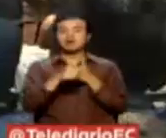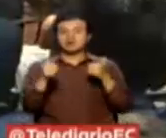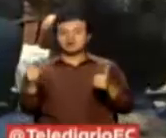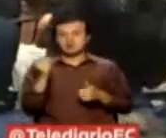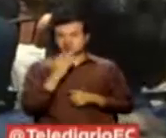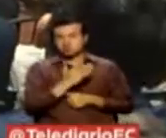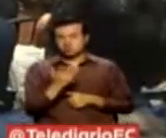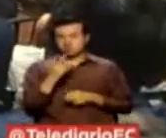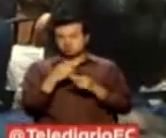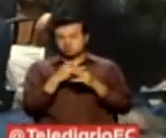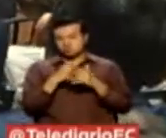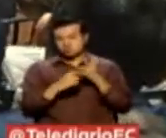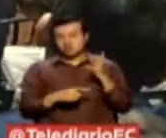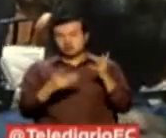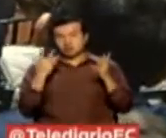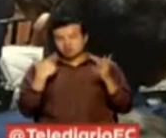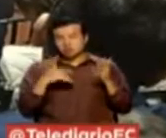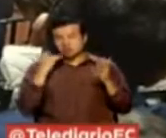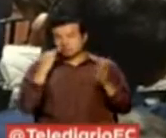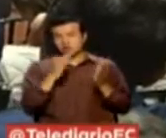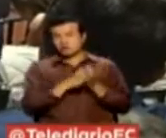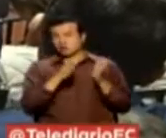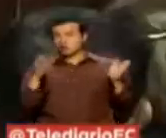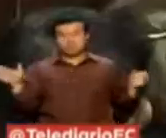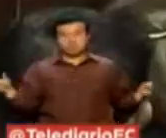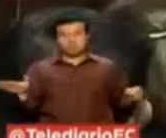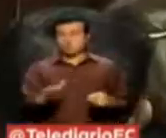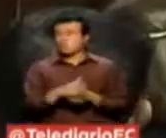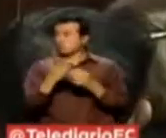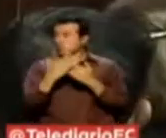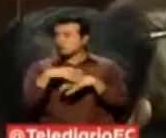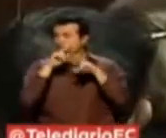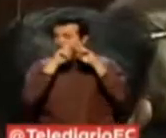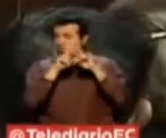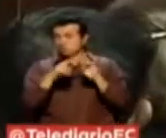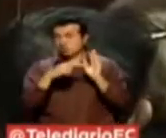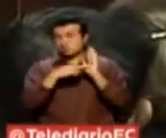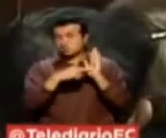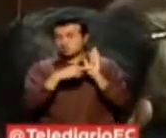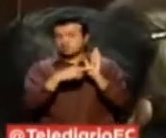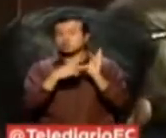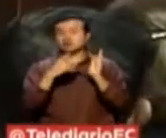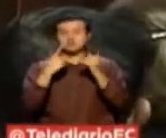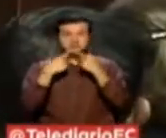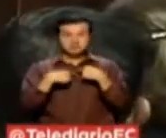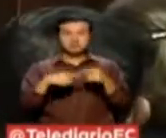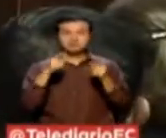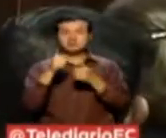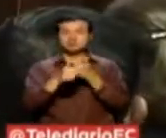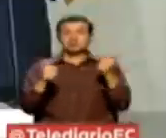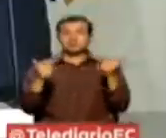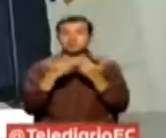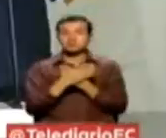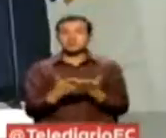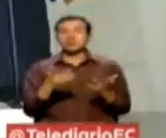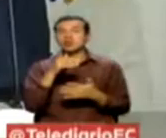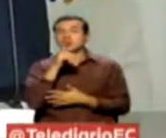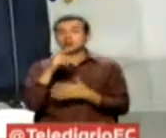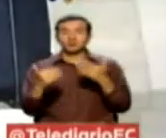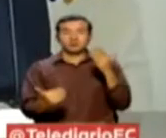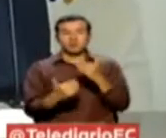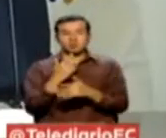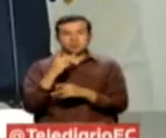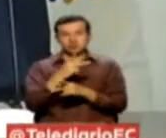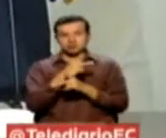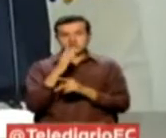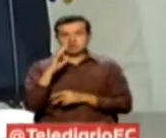postulantes, una vez que finalizó la fase de impugnaciones ciudadanas y revisión de requisitos. El anuncio de las postulaciones fue hecho por el nuevo